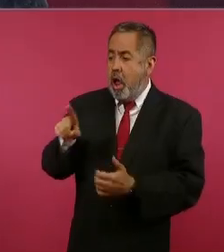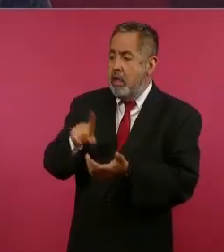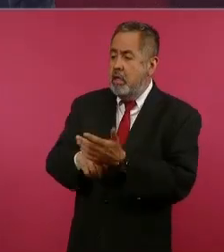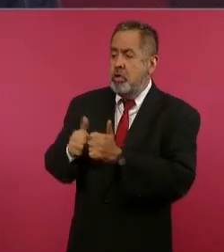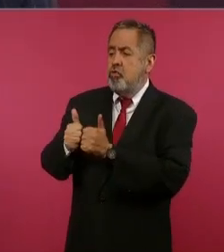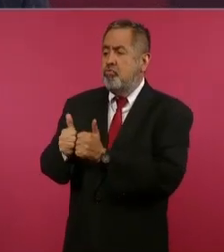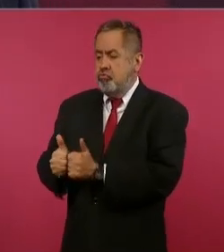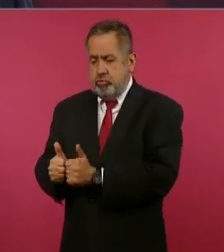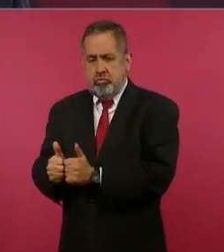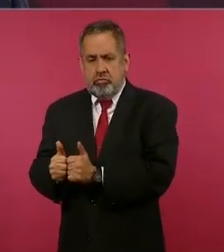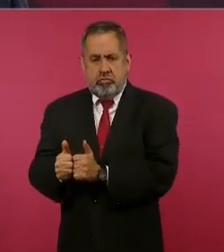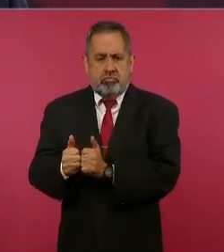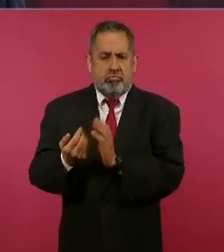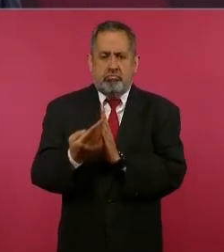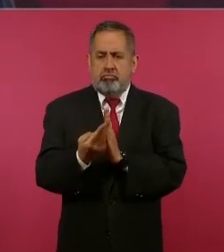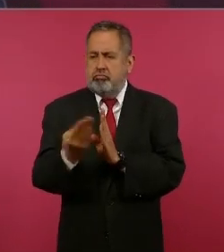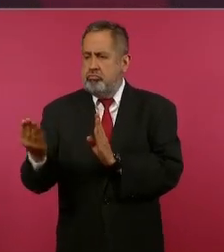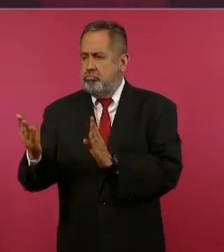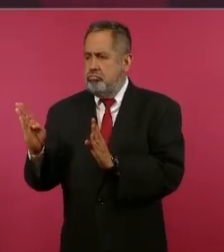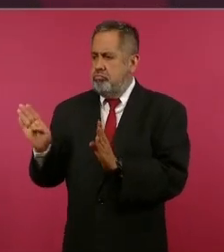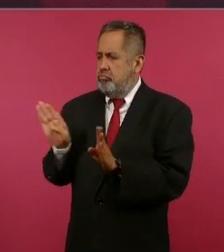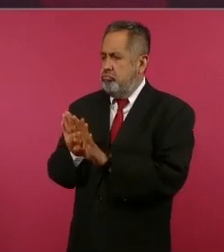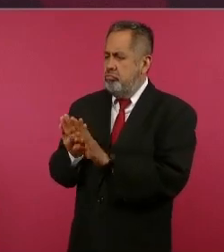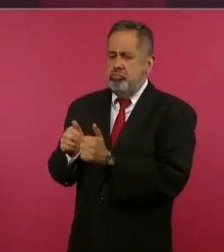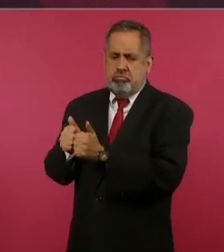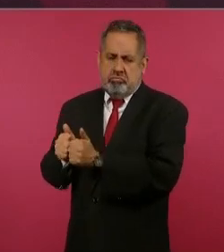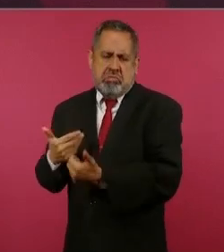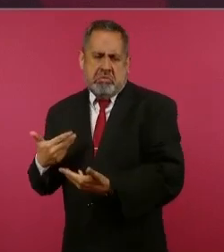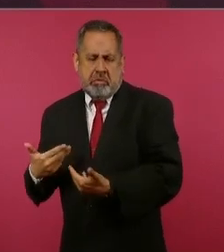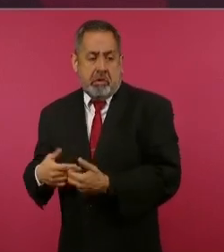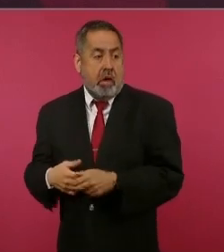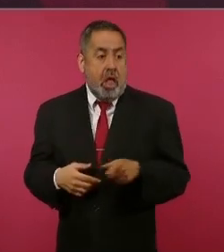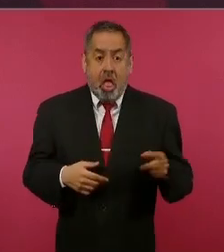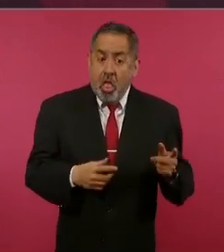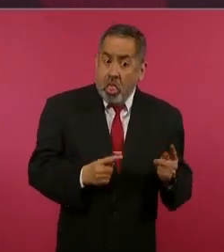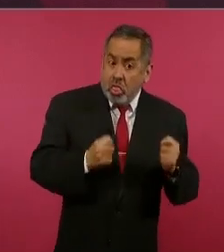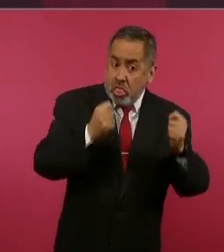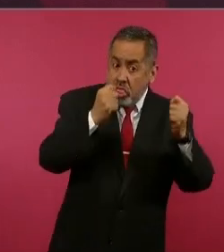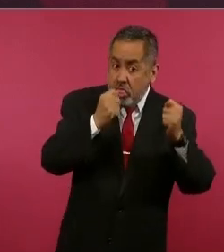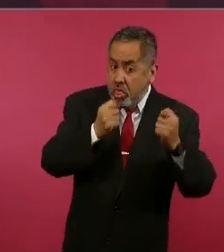que entran a la embajada